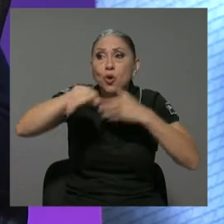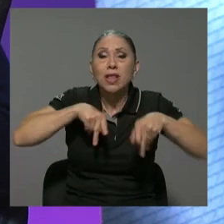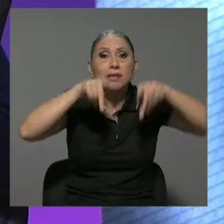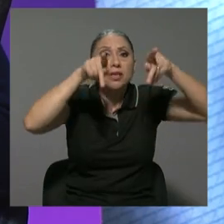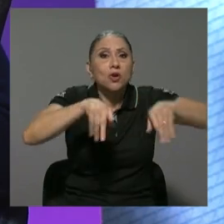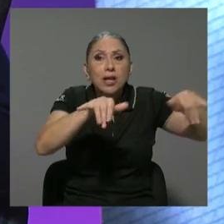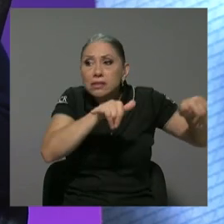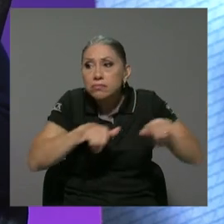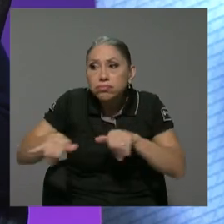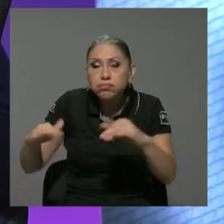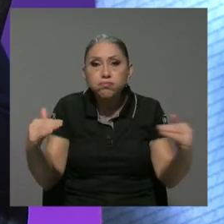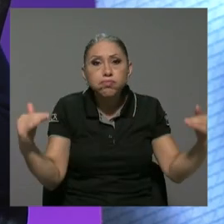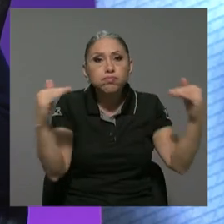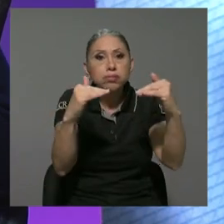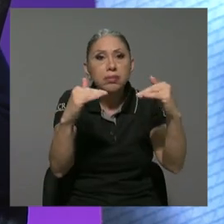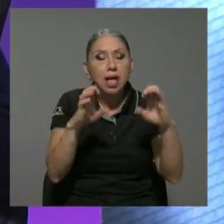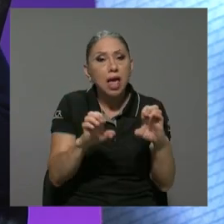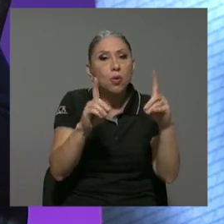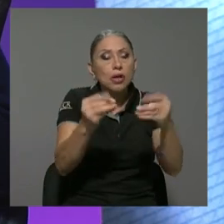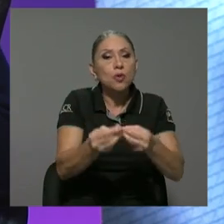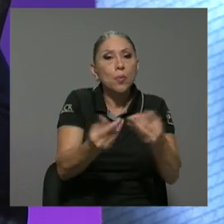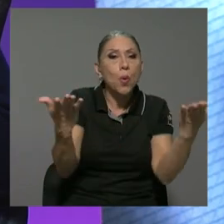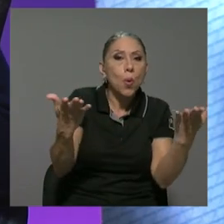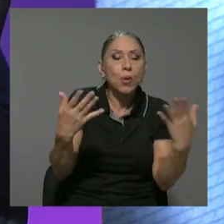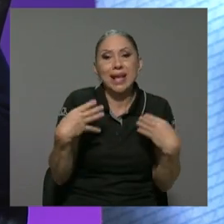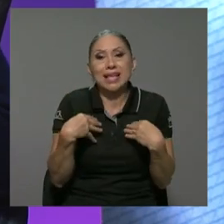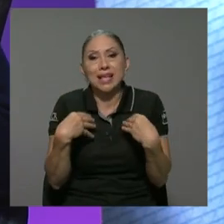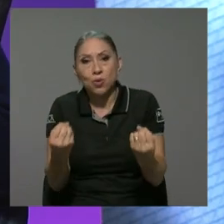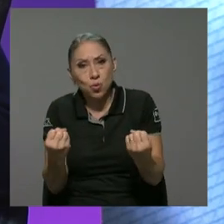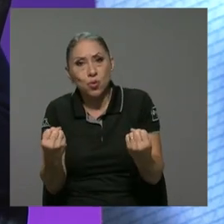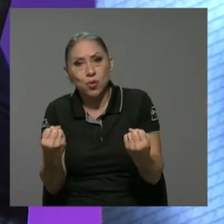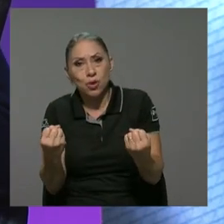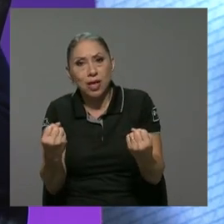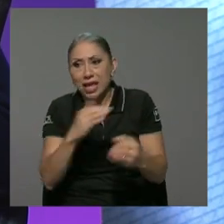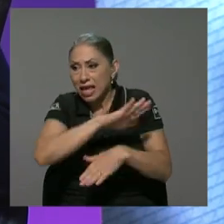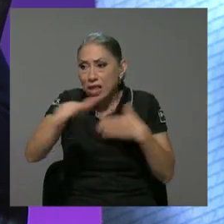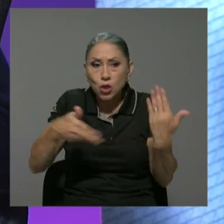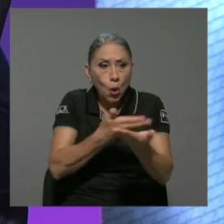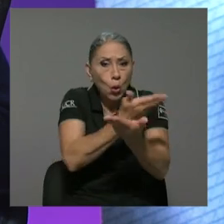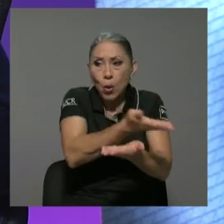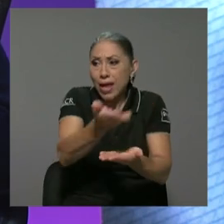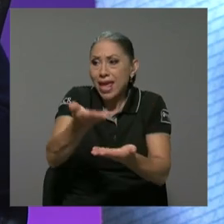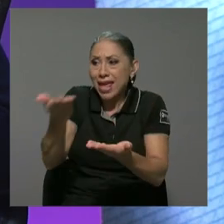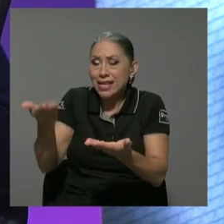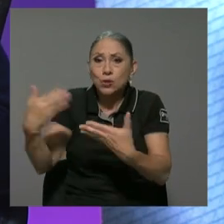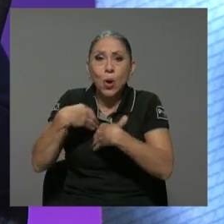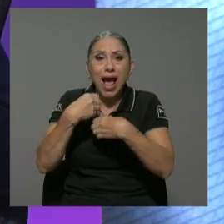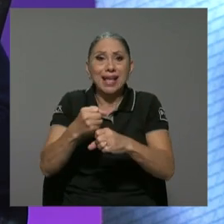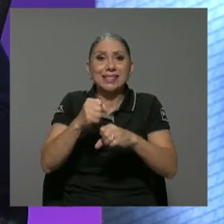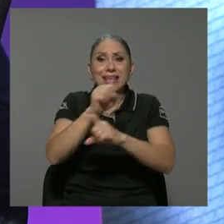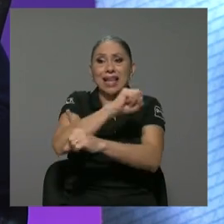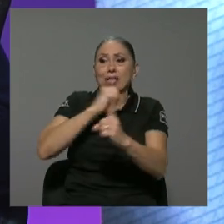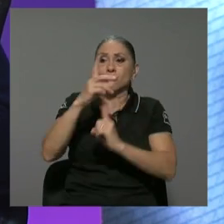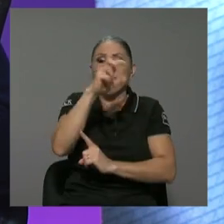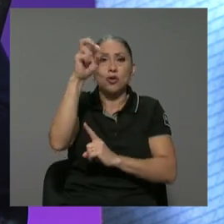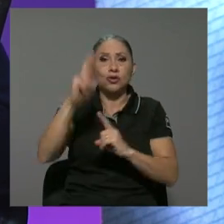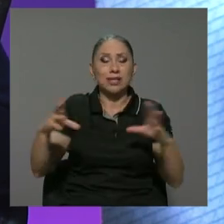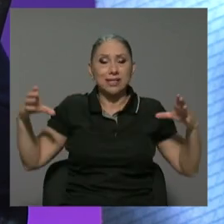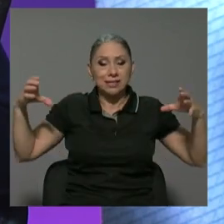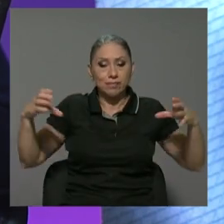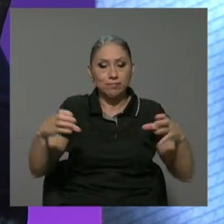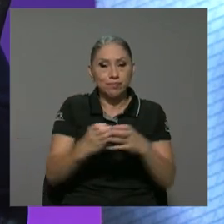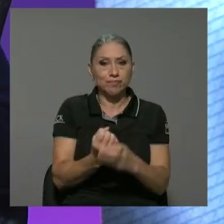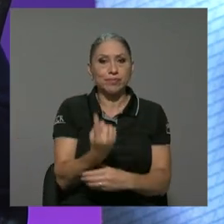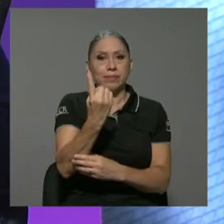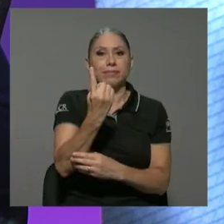salud, ¿verdad?, que son además mecanismos integradores de la sociedad costarricense, justamente pasaría a lo contrario,